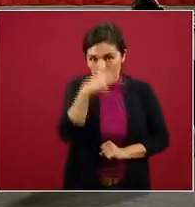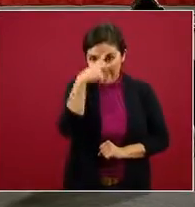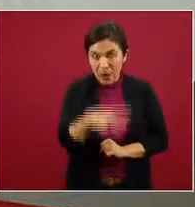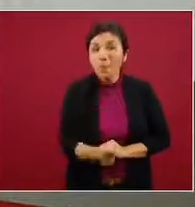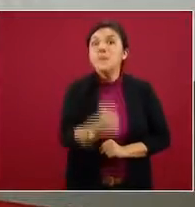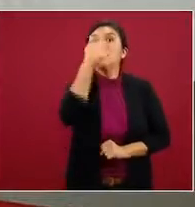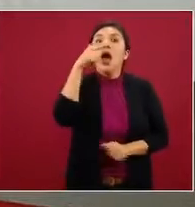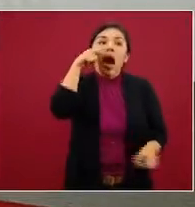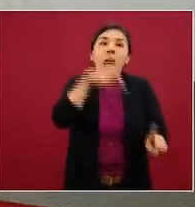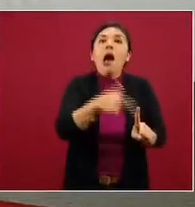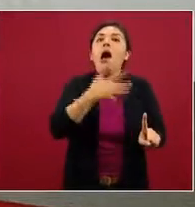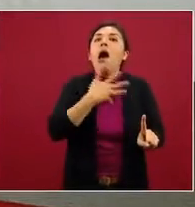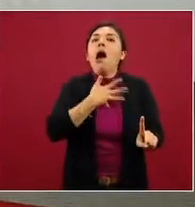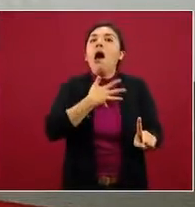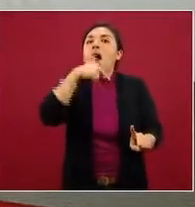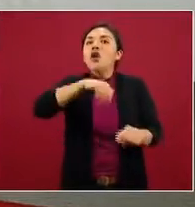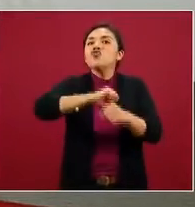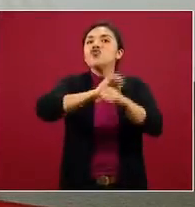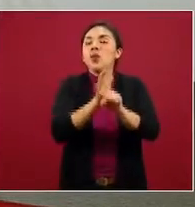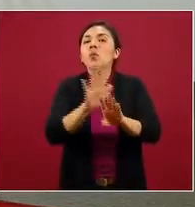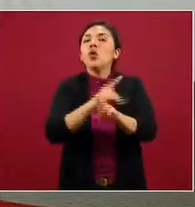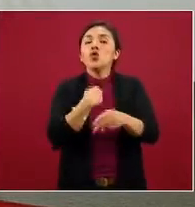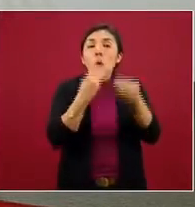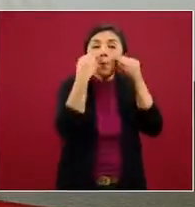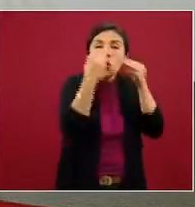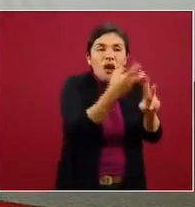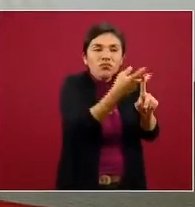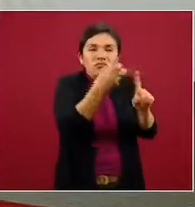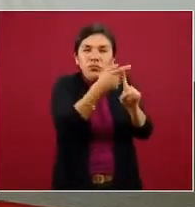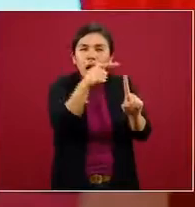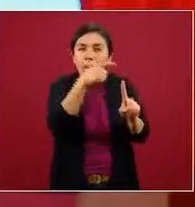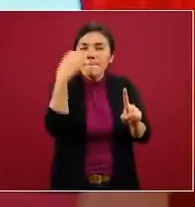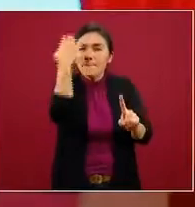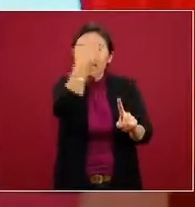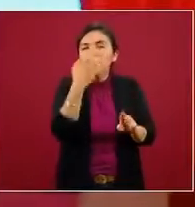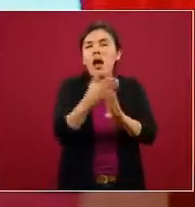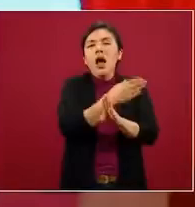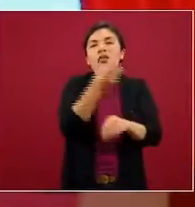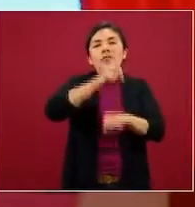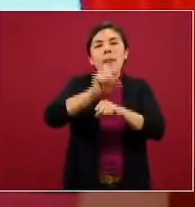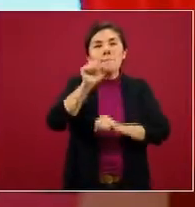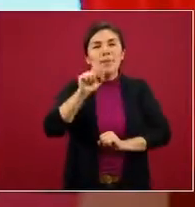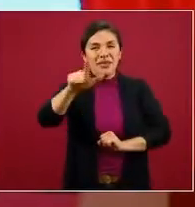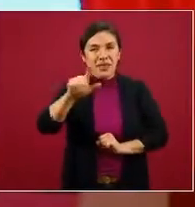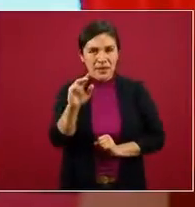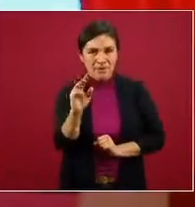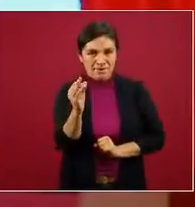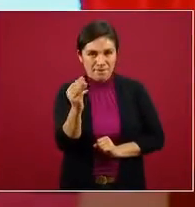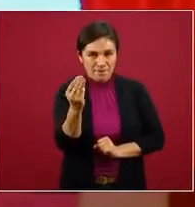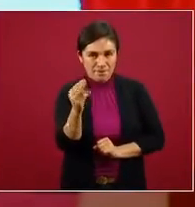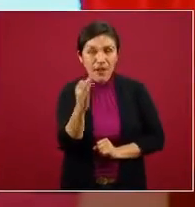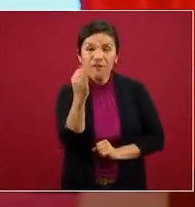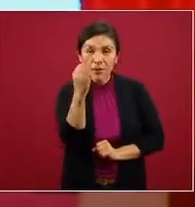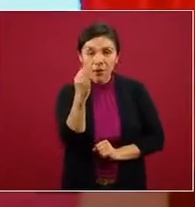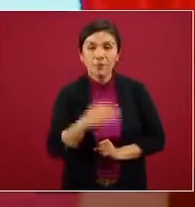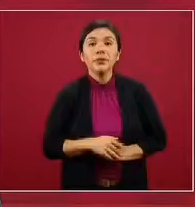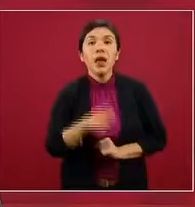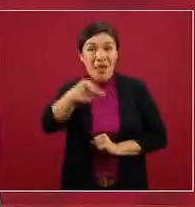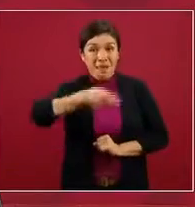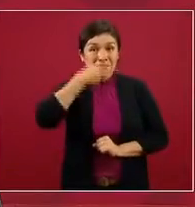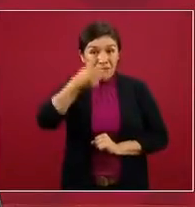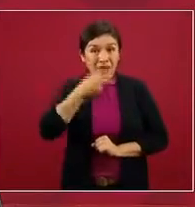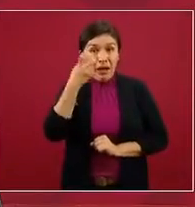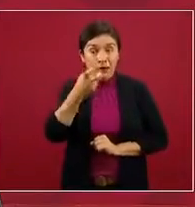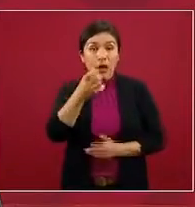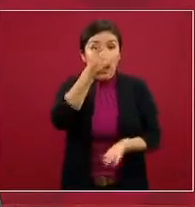o confirmarlo el 28 porque le habíamos tomado una muestra al caso detectado el 27. Y la secuencia es esa que usted relata,